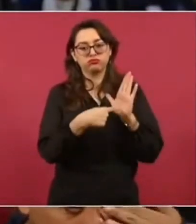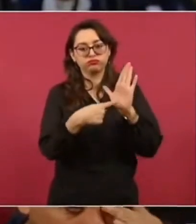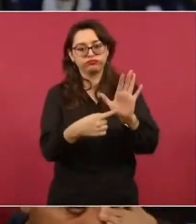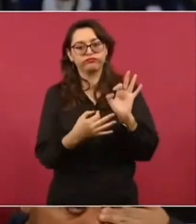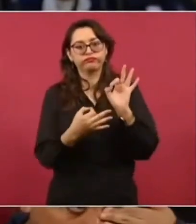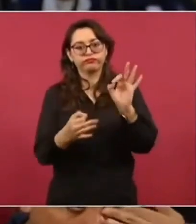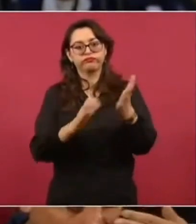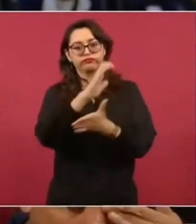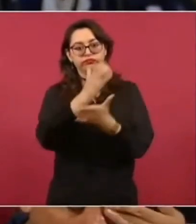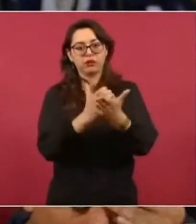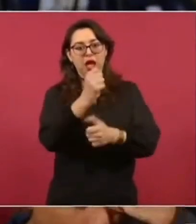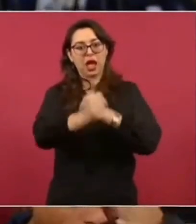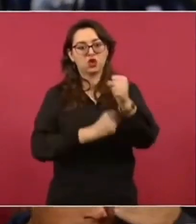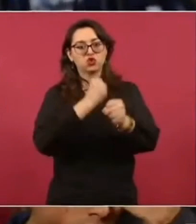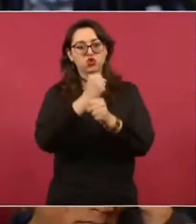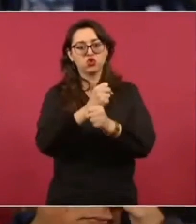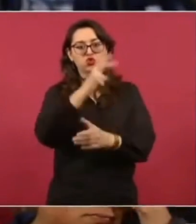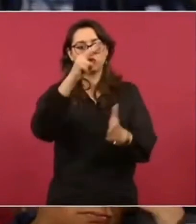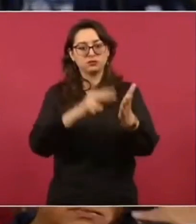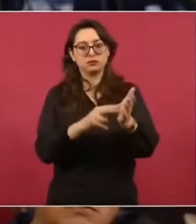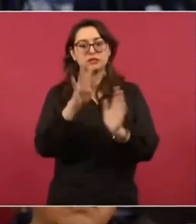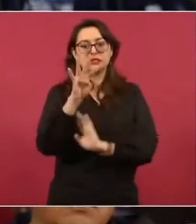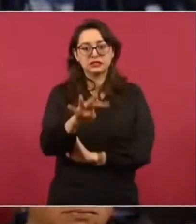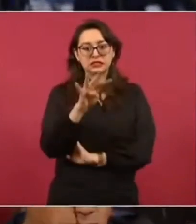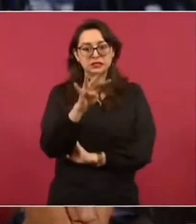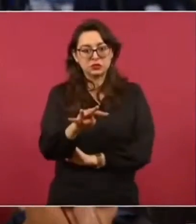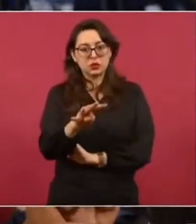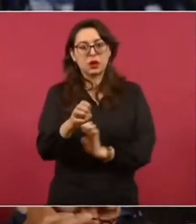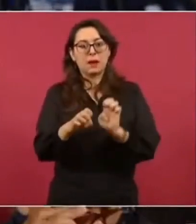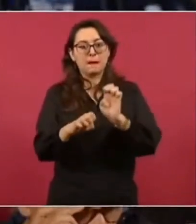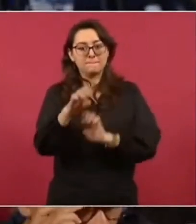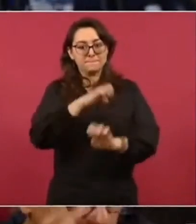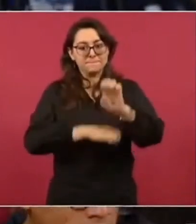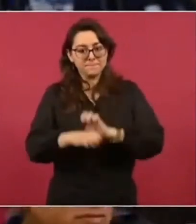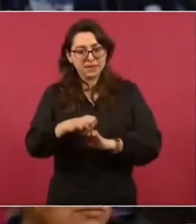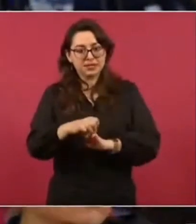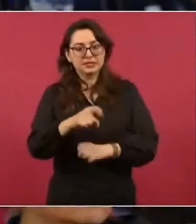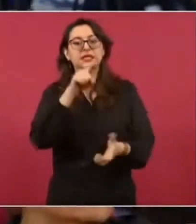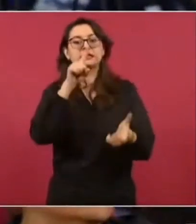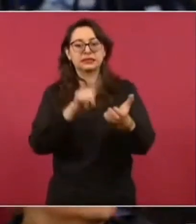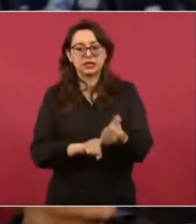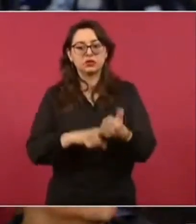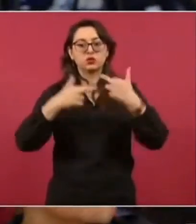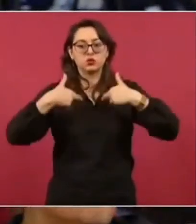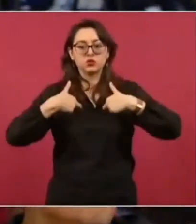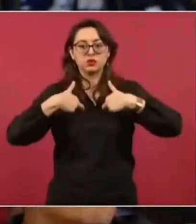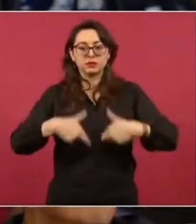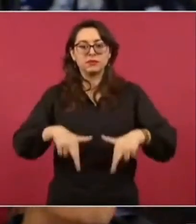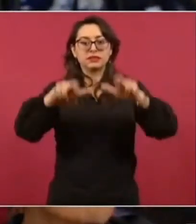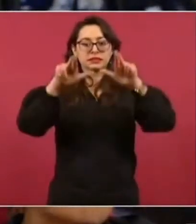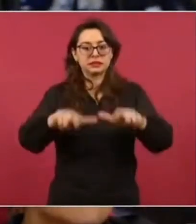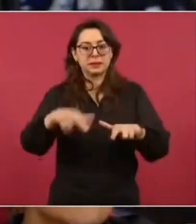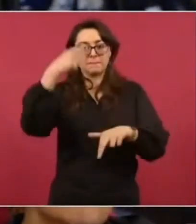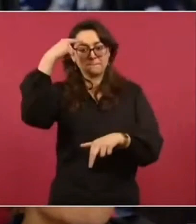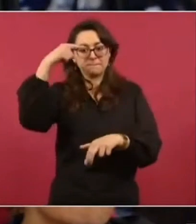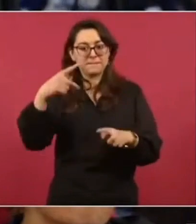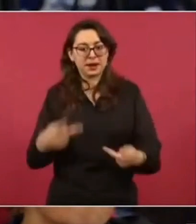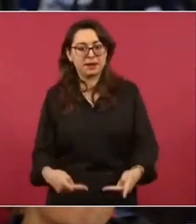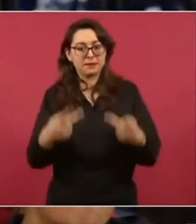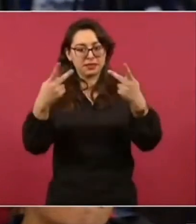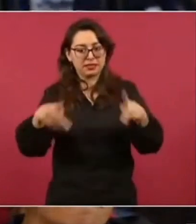La Serena firmó en 2019 con una empresa que en ese momento contaba con la representación para vender